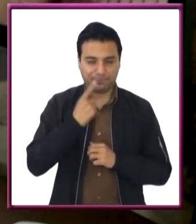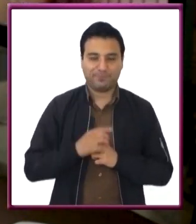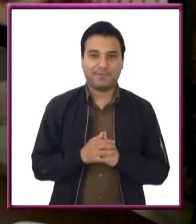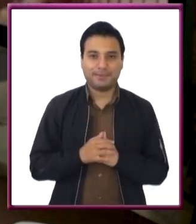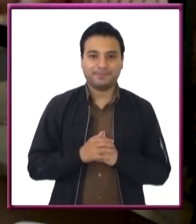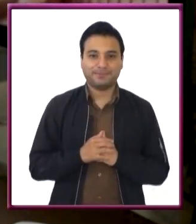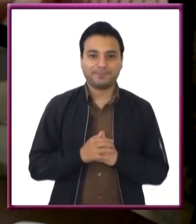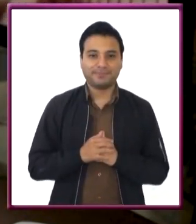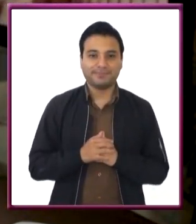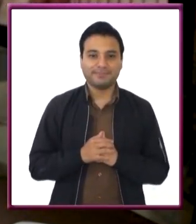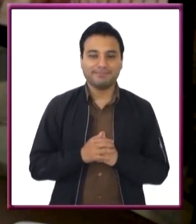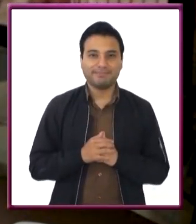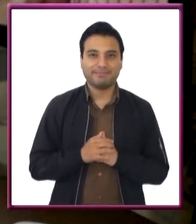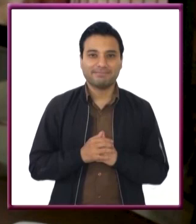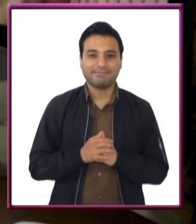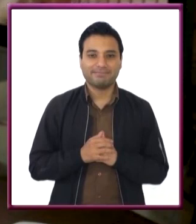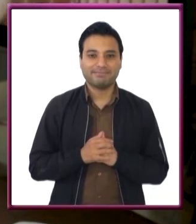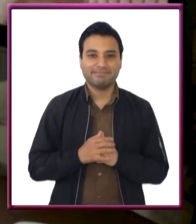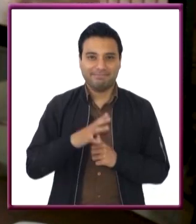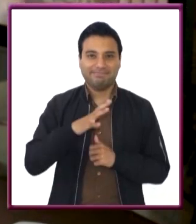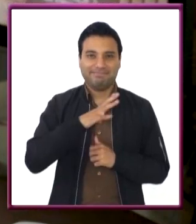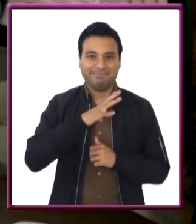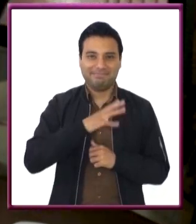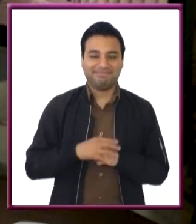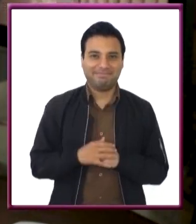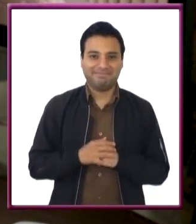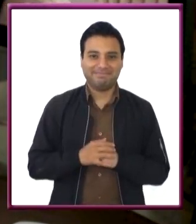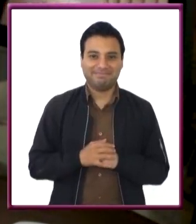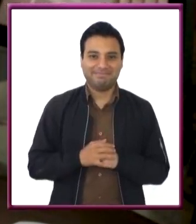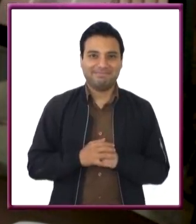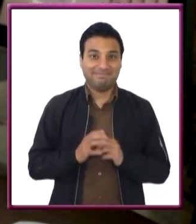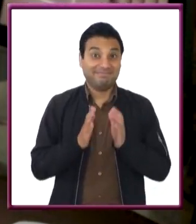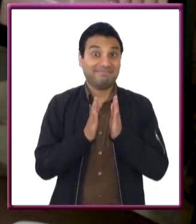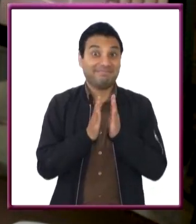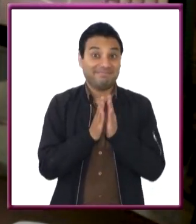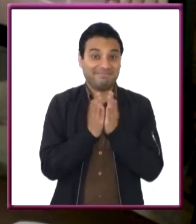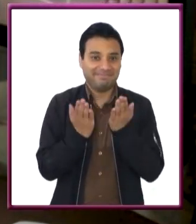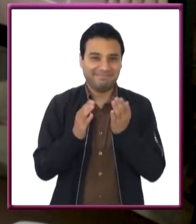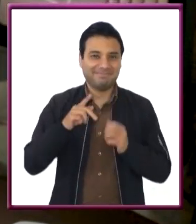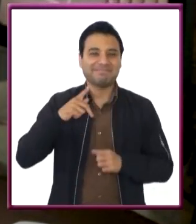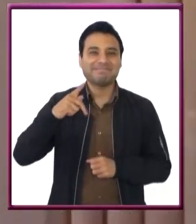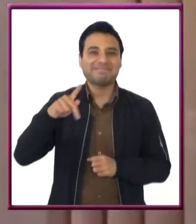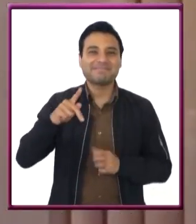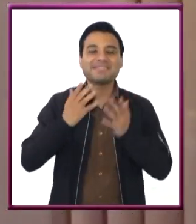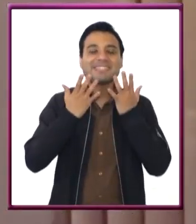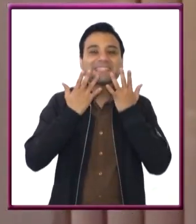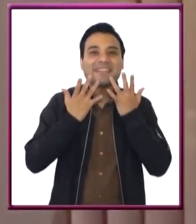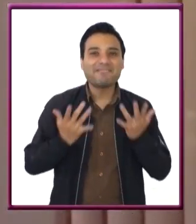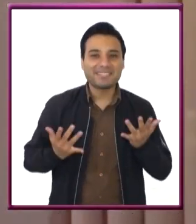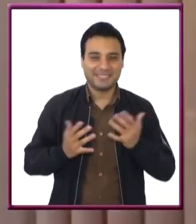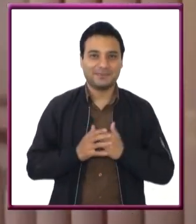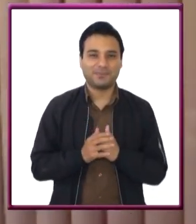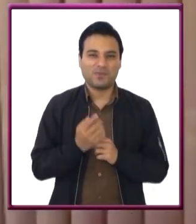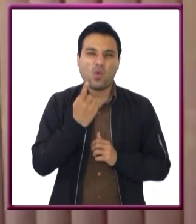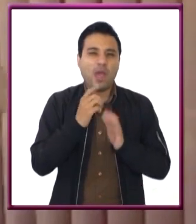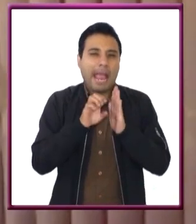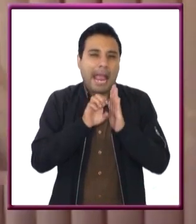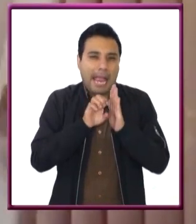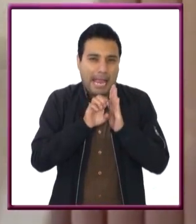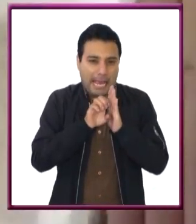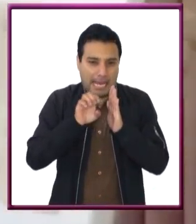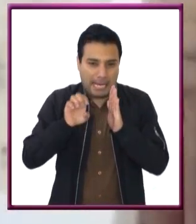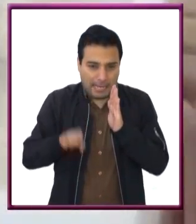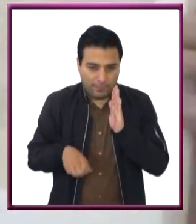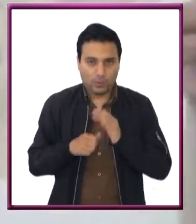nada más, aquí puse toda mi colección de Da Vinci para que la vieran. Solamente por poner